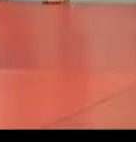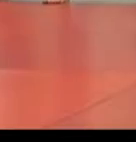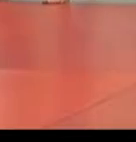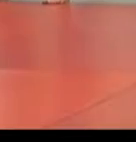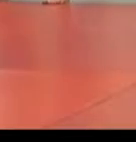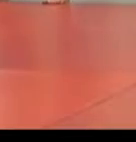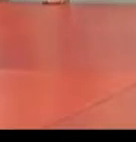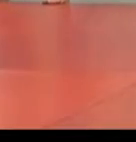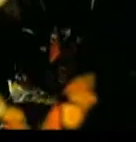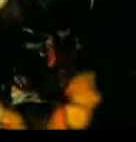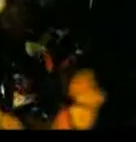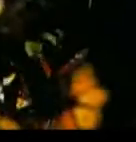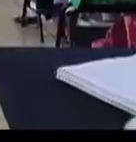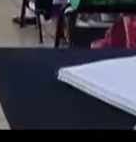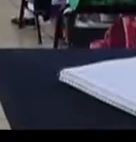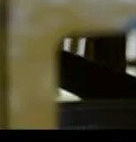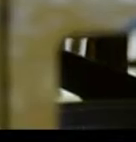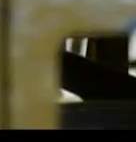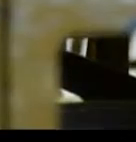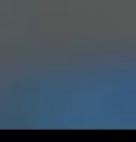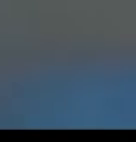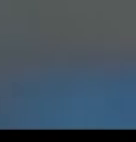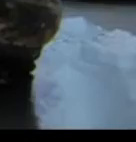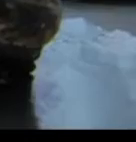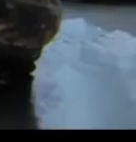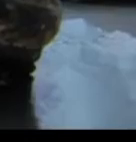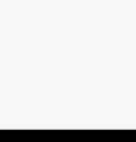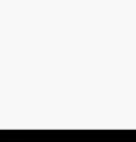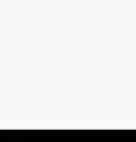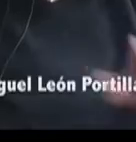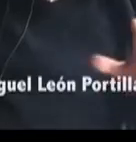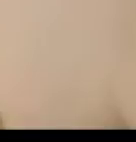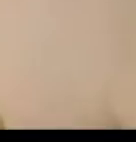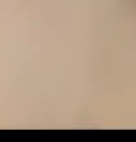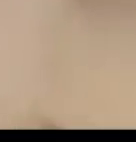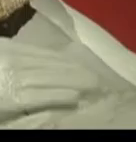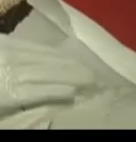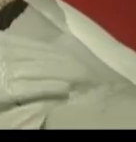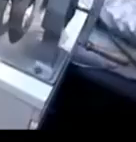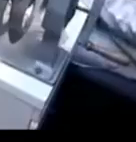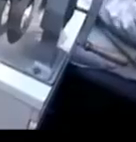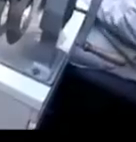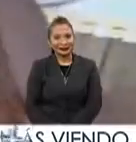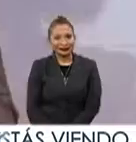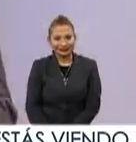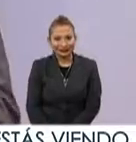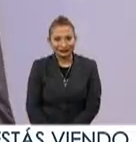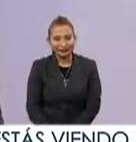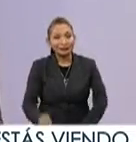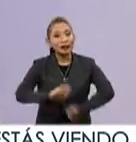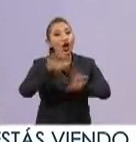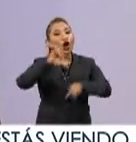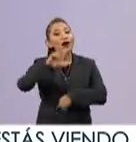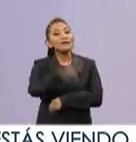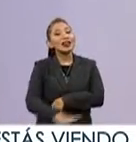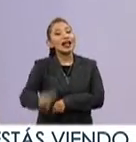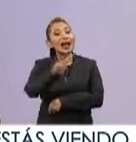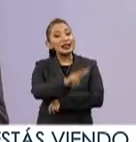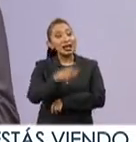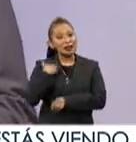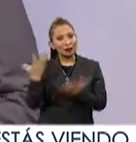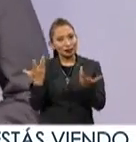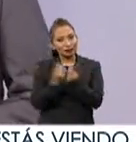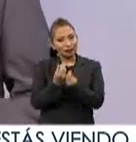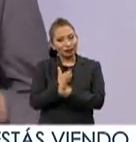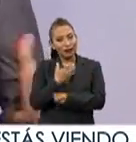UNAM. Conéctate con lo mejor de la información en educación. Estás en Interfaz. Así es, hoy es viernes de que esté